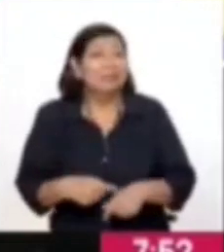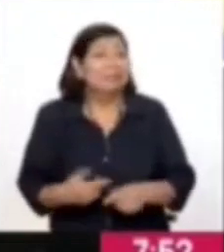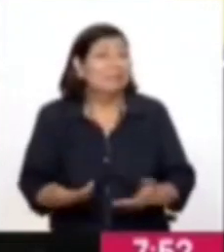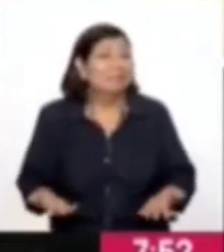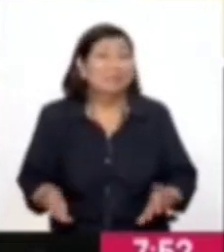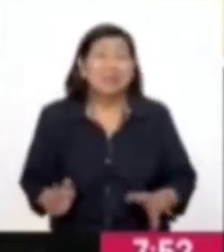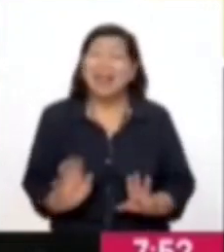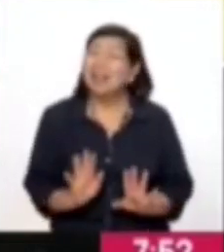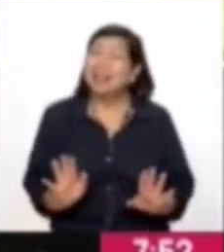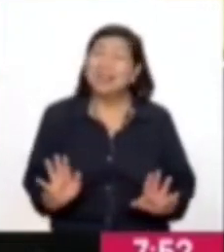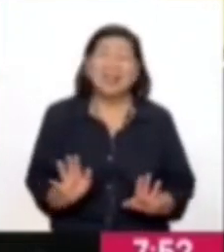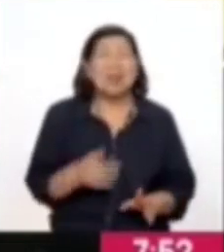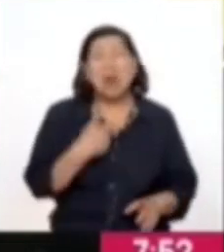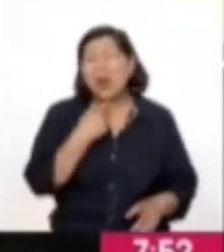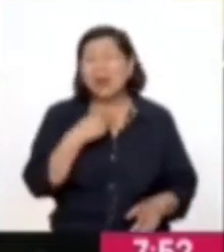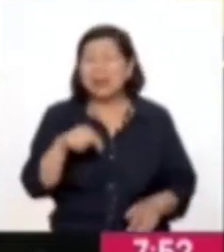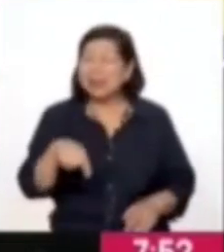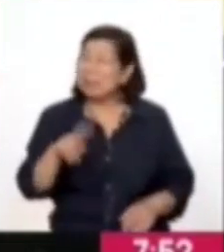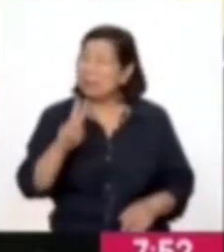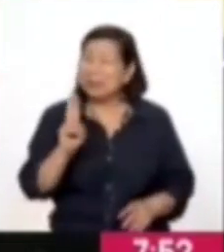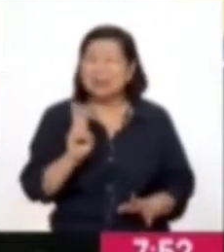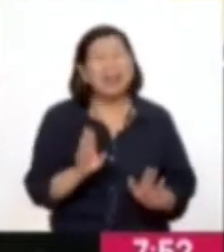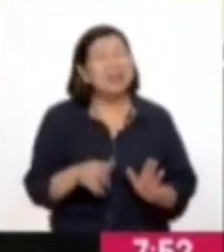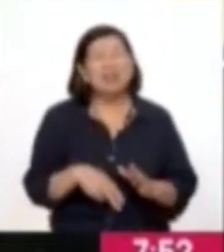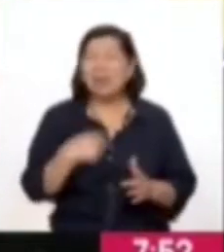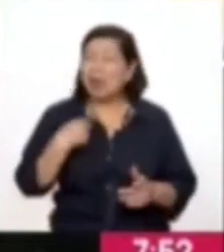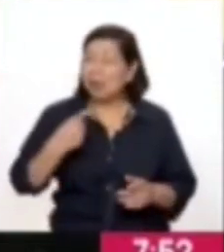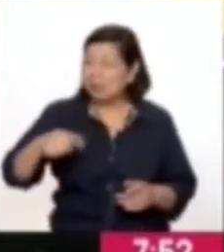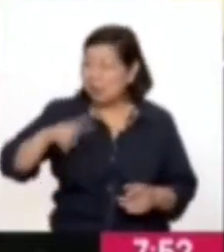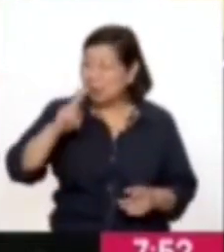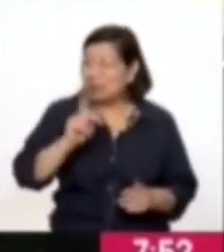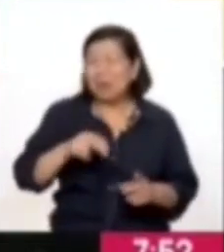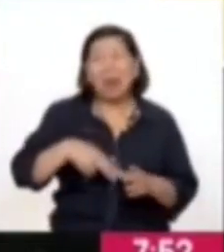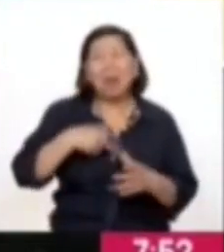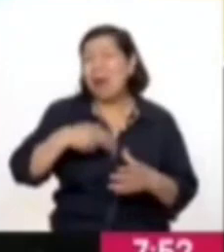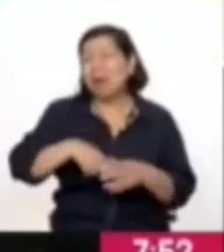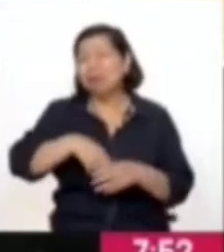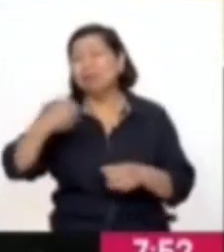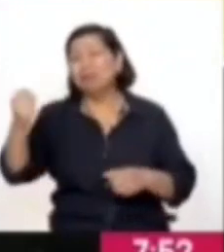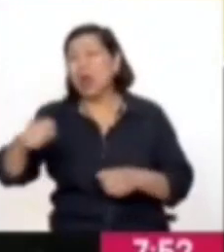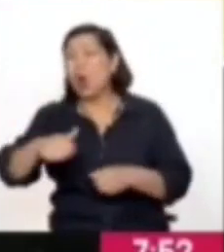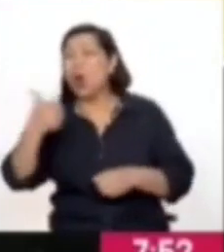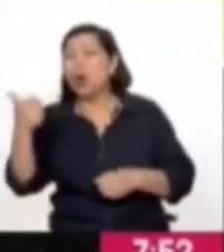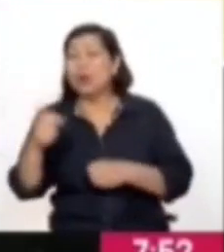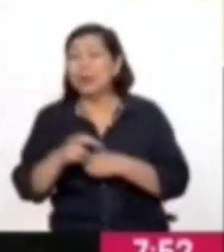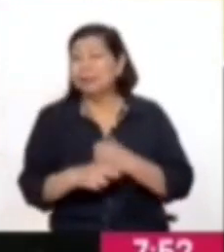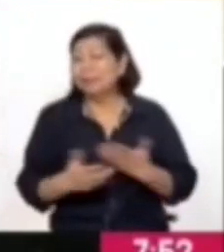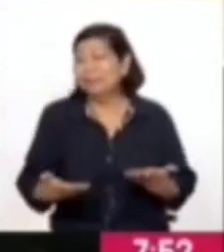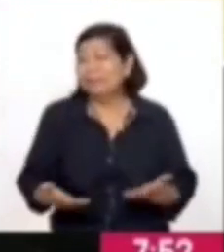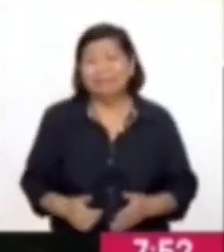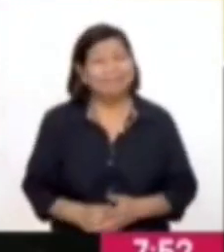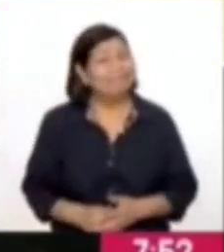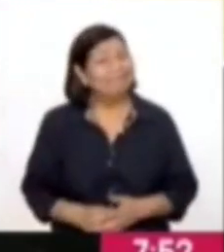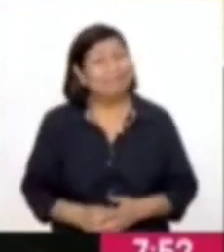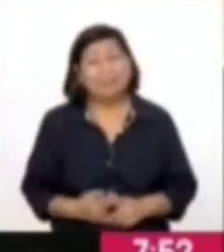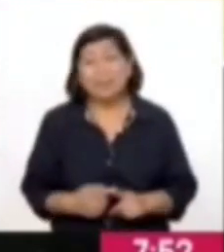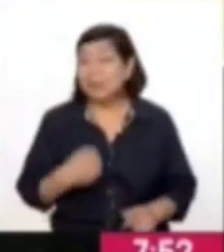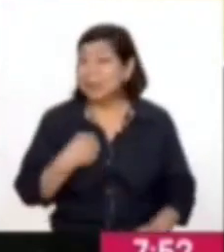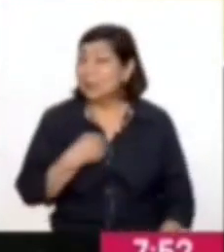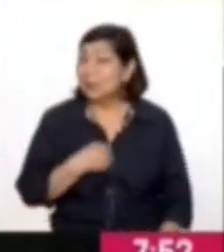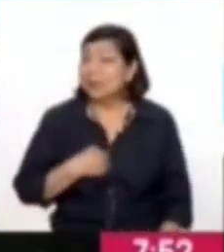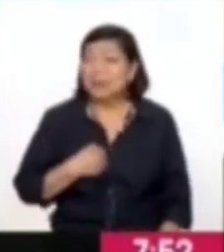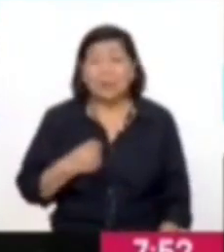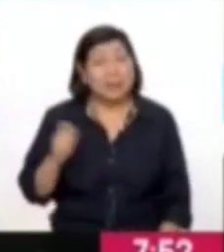dos, entonces ya la gente lo piensa dos veces antes de venir al Perú o alguna región del Perú en Definitivamente, específico, es ¿no?